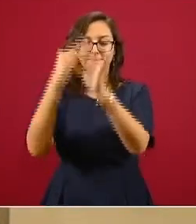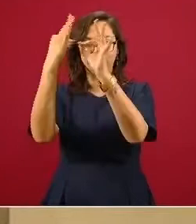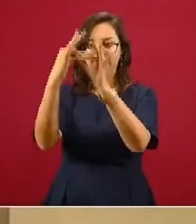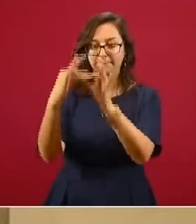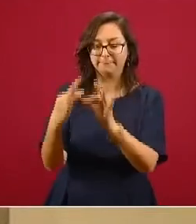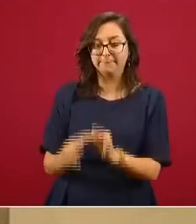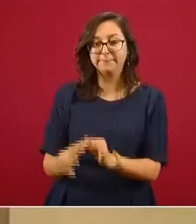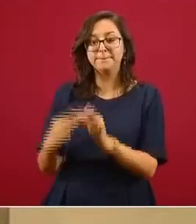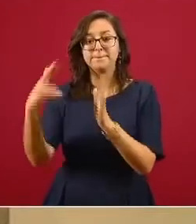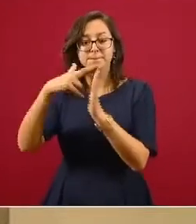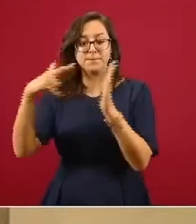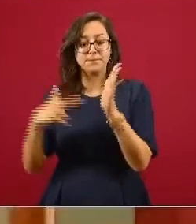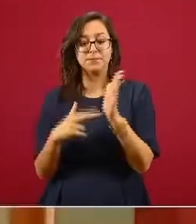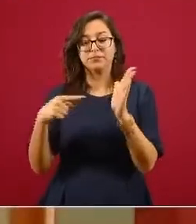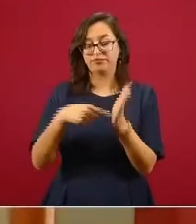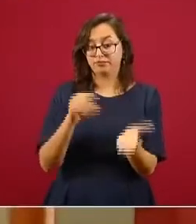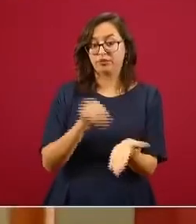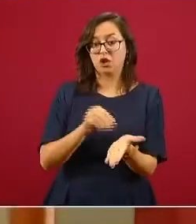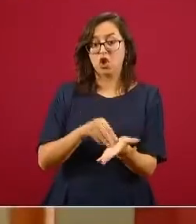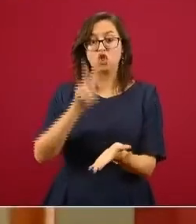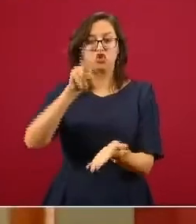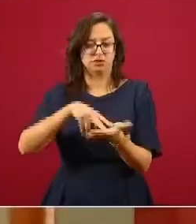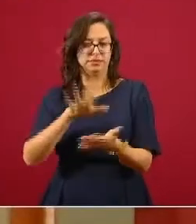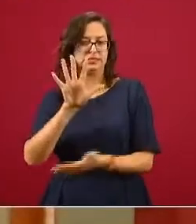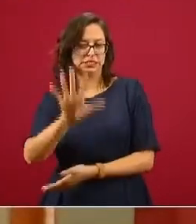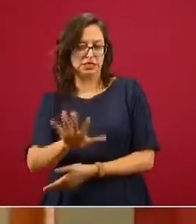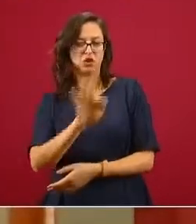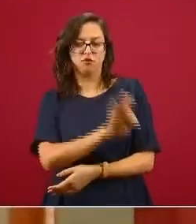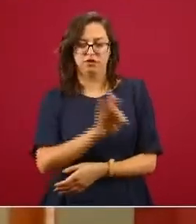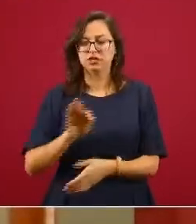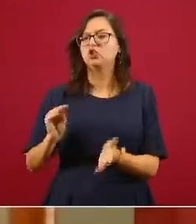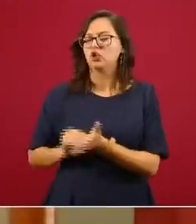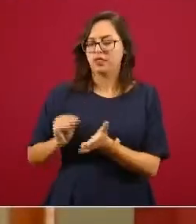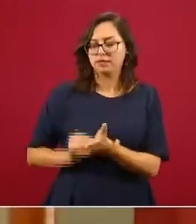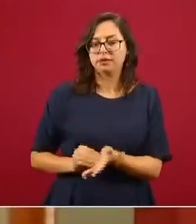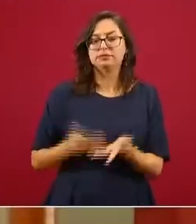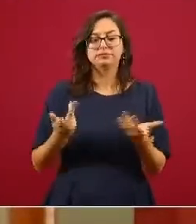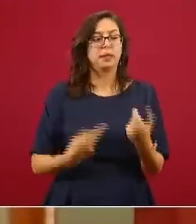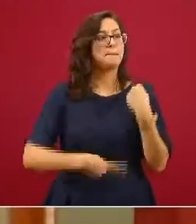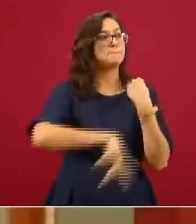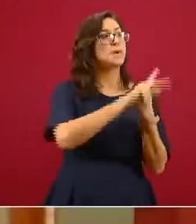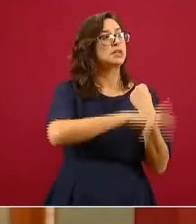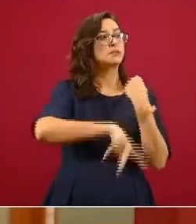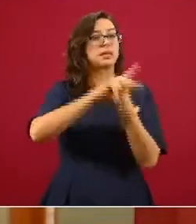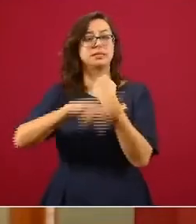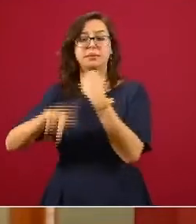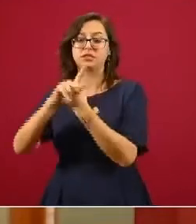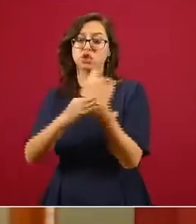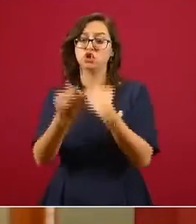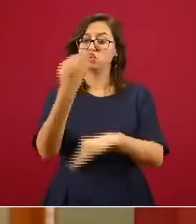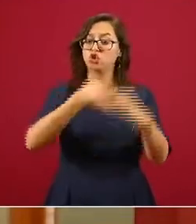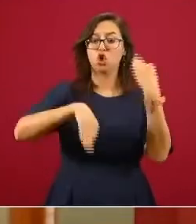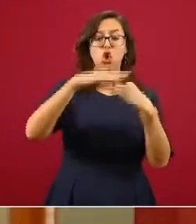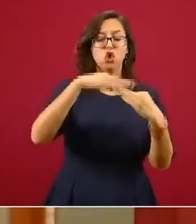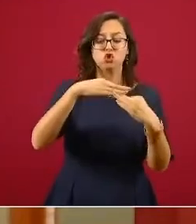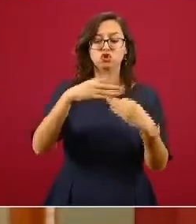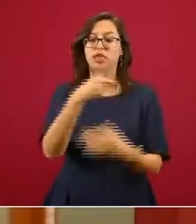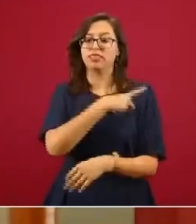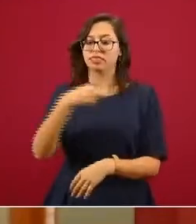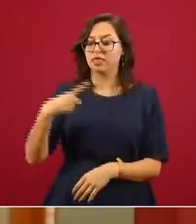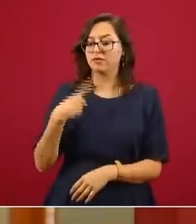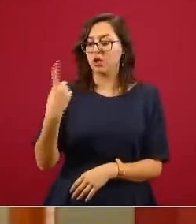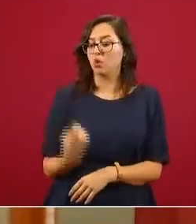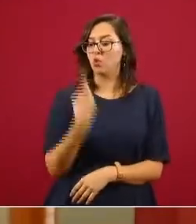Y el reglamento, en su versión vigente, que es la de 2005, estipula que todos los Estados miembros tienen que tener un